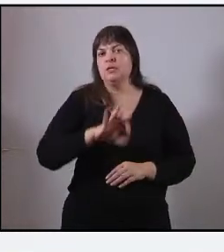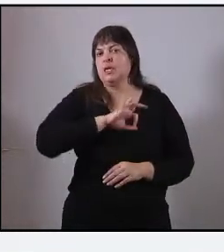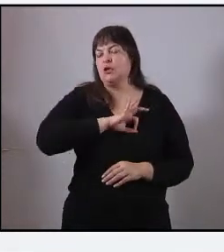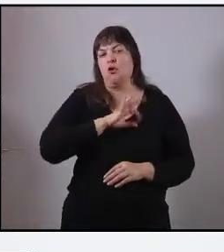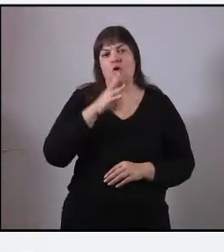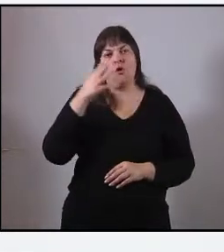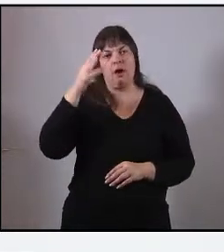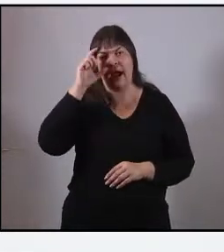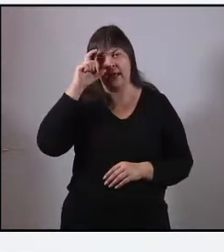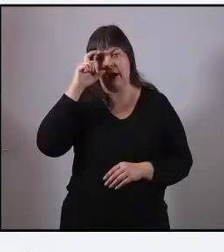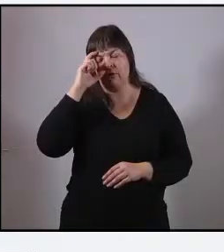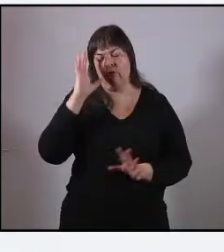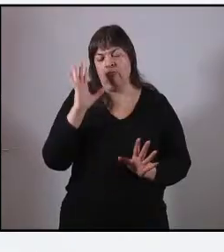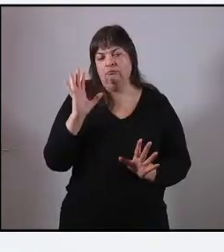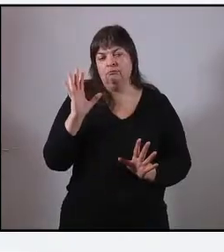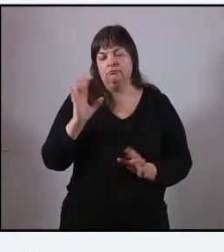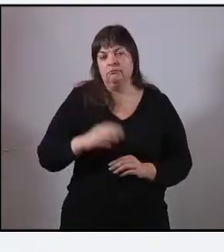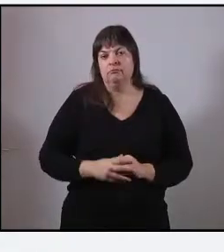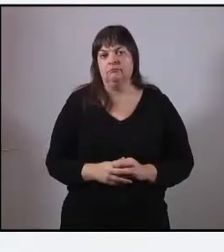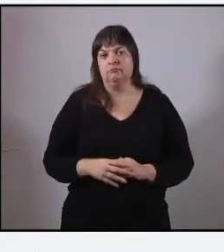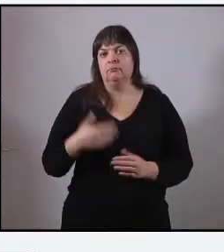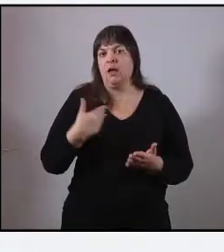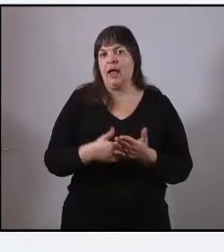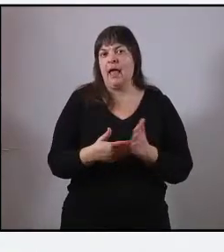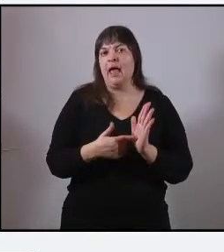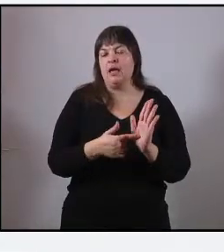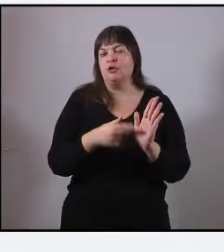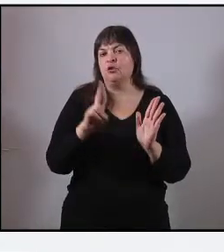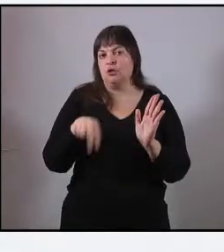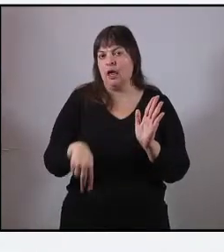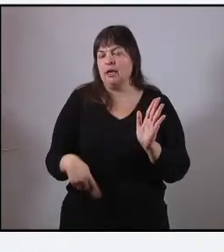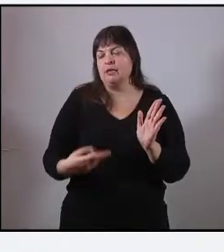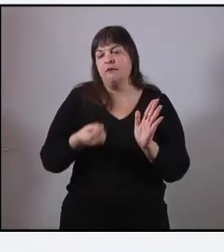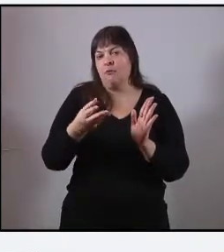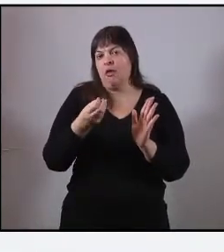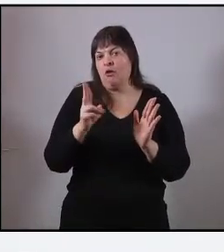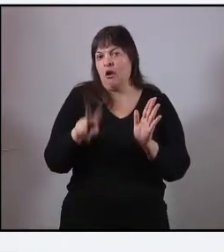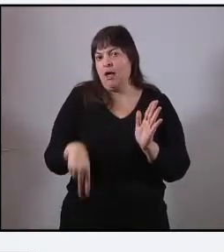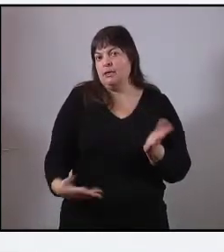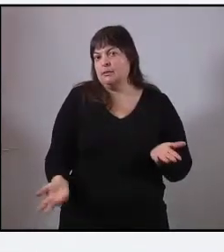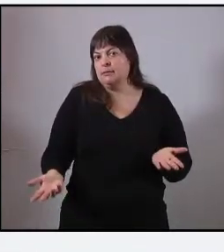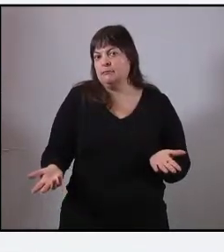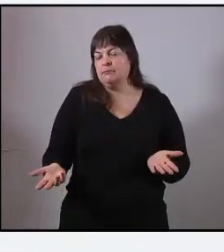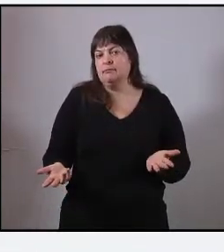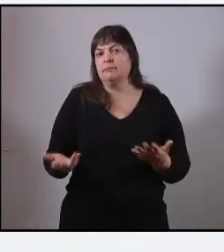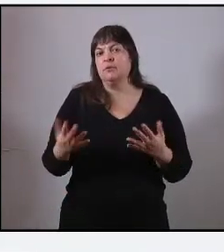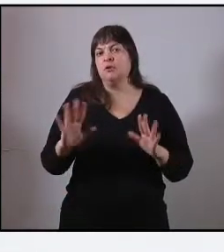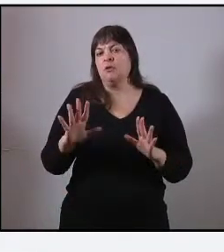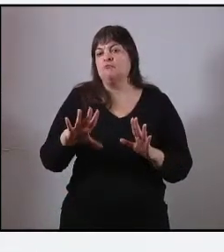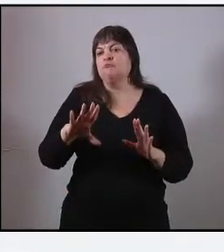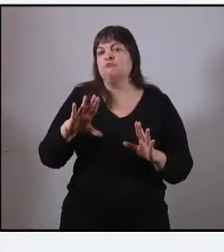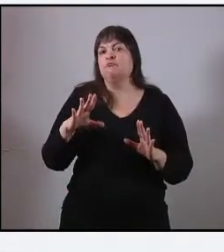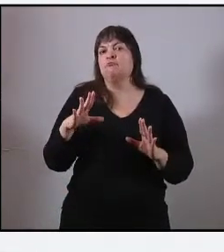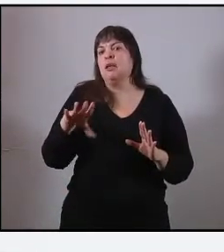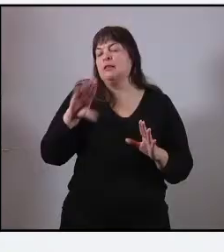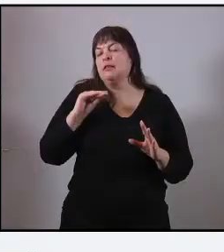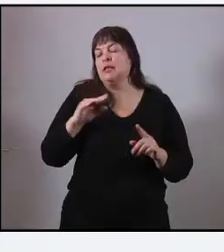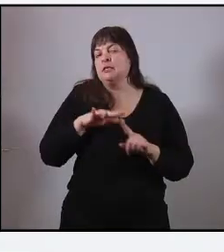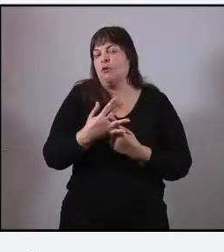Gallardo. Creo que los hechos son los que son y los datos son los que son y es perfectamente entendible la